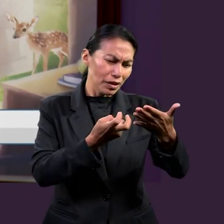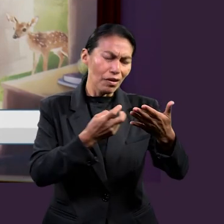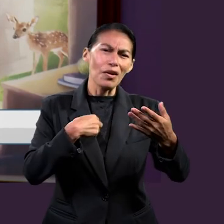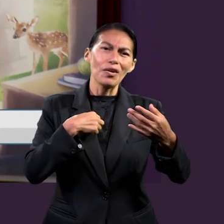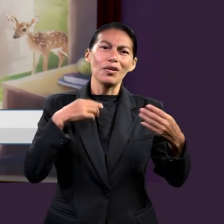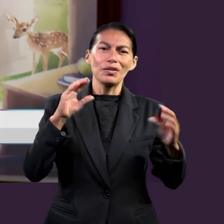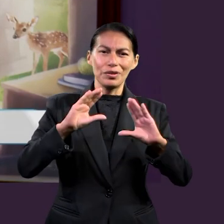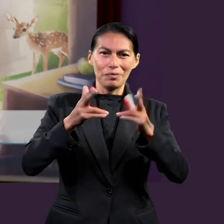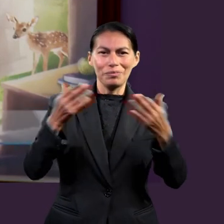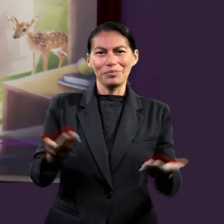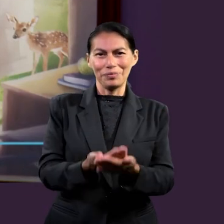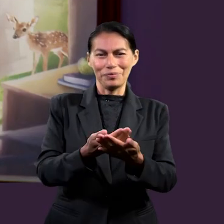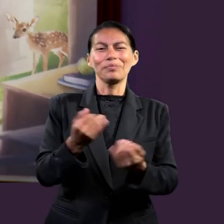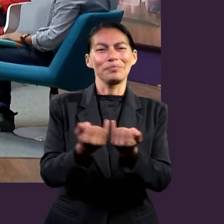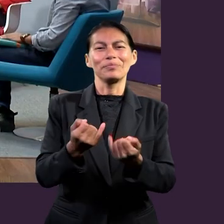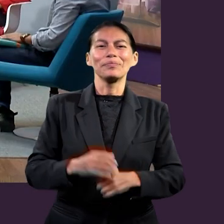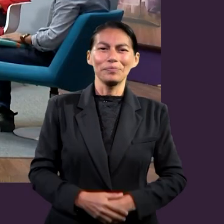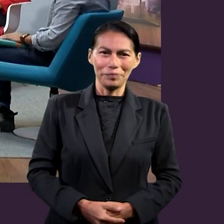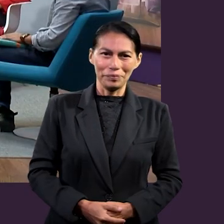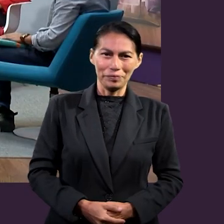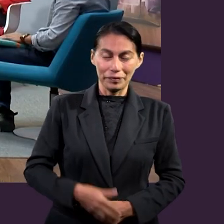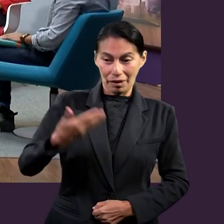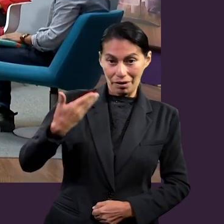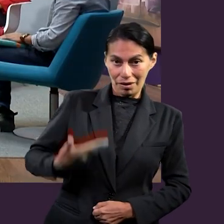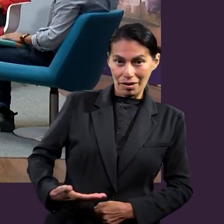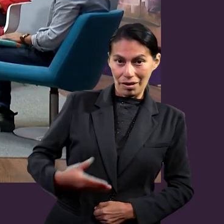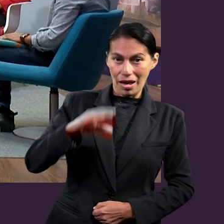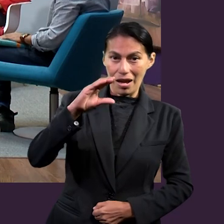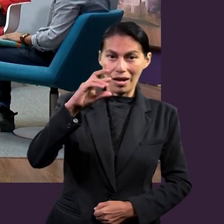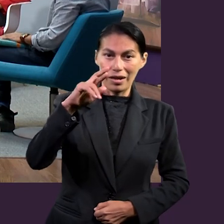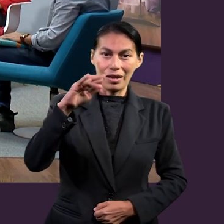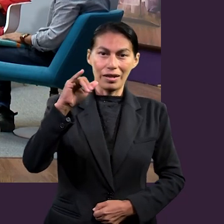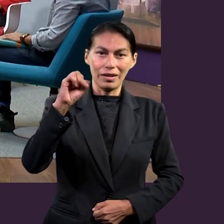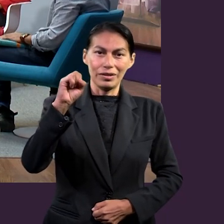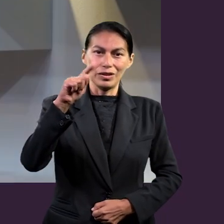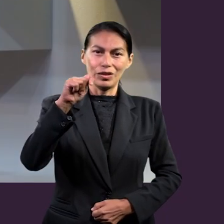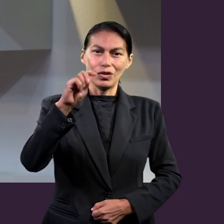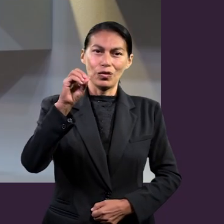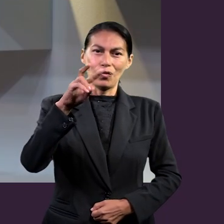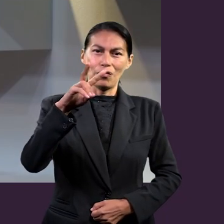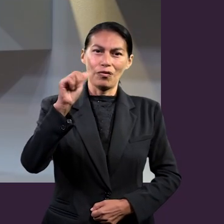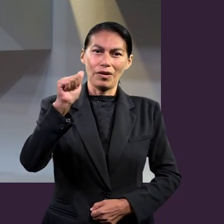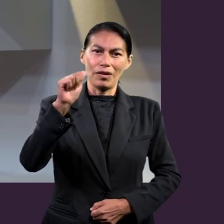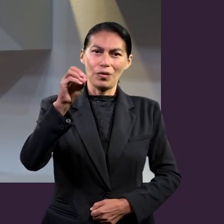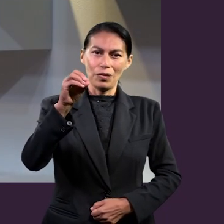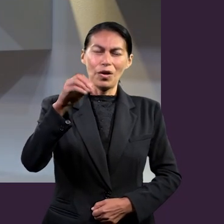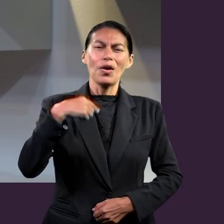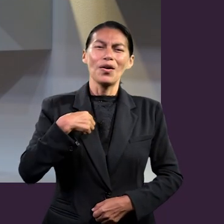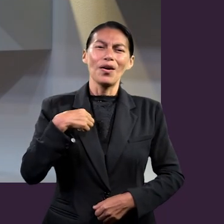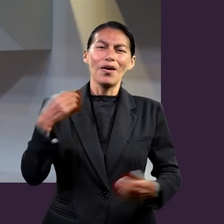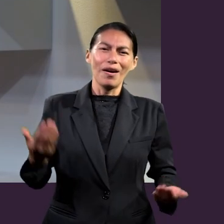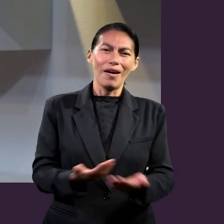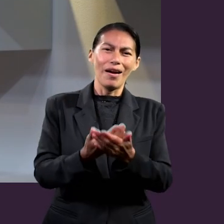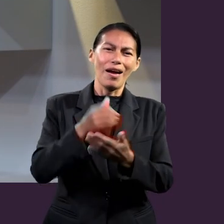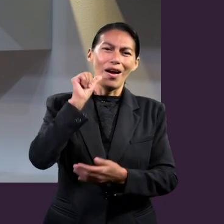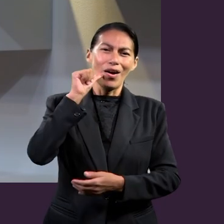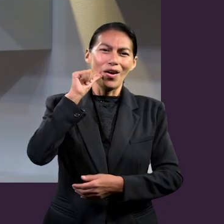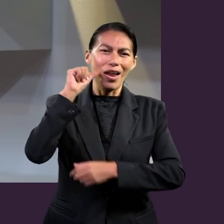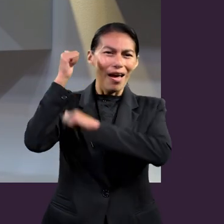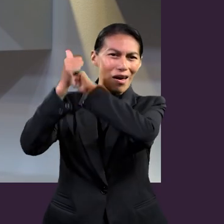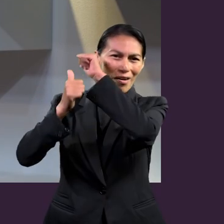también soy originario de Chiapas. Mi nombre es Cristóbal Teixeira, soy de Angola, África,